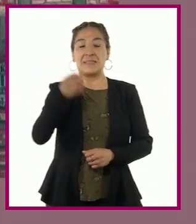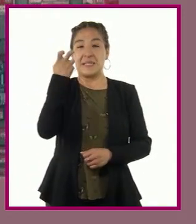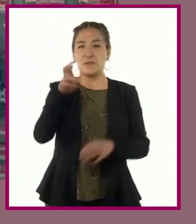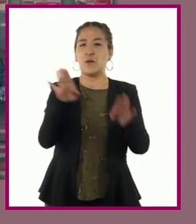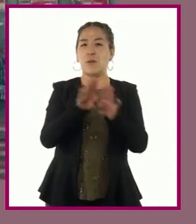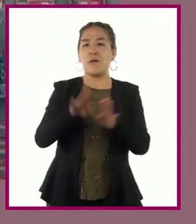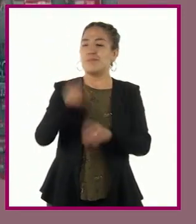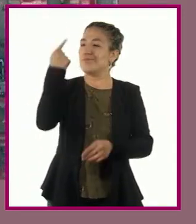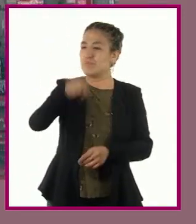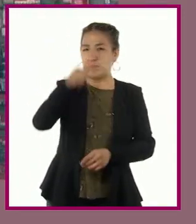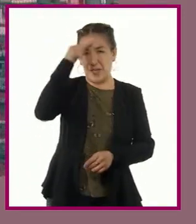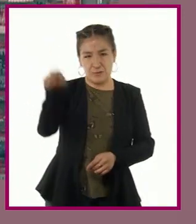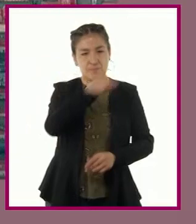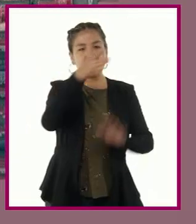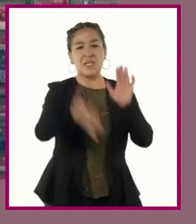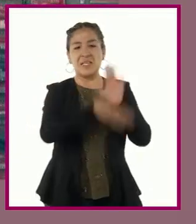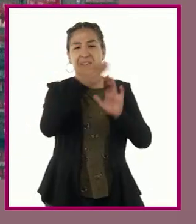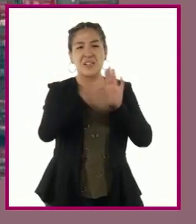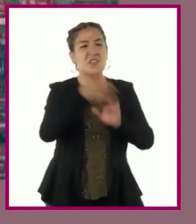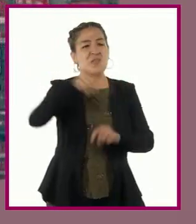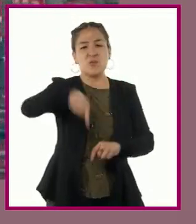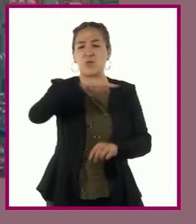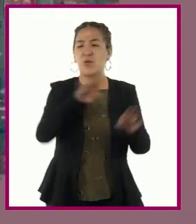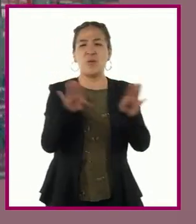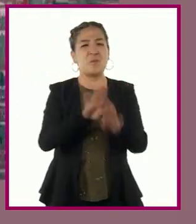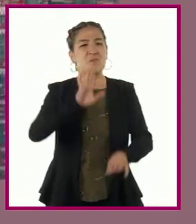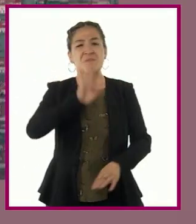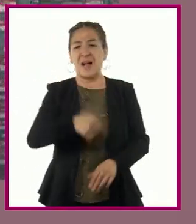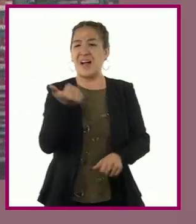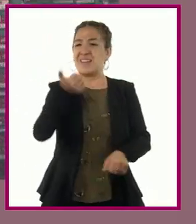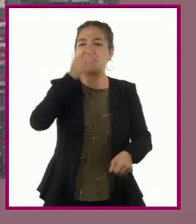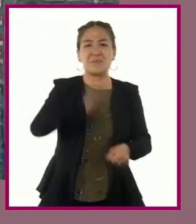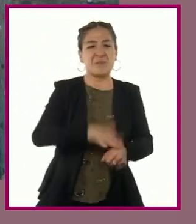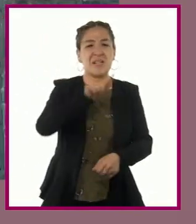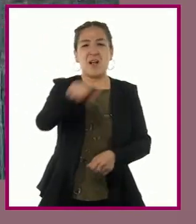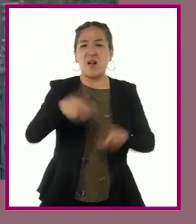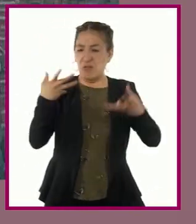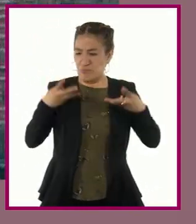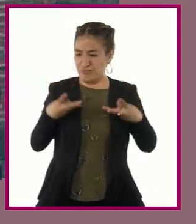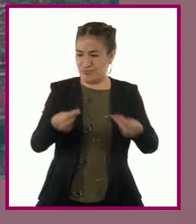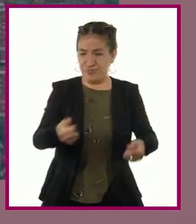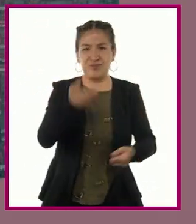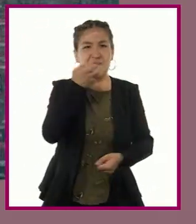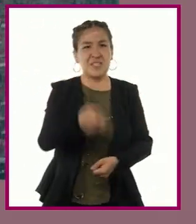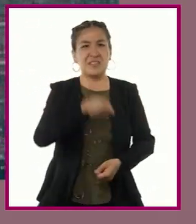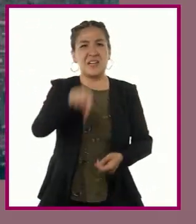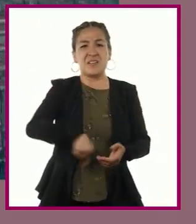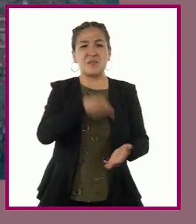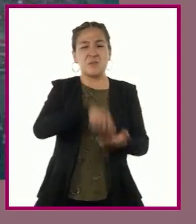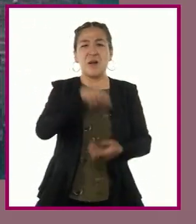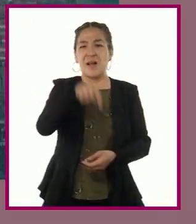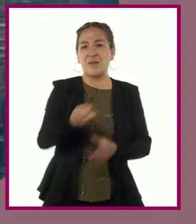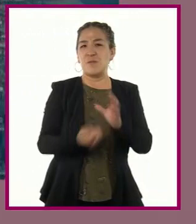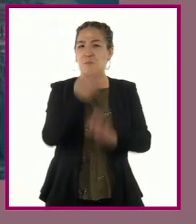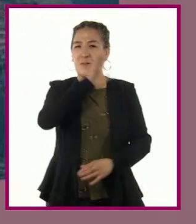para redimirse por su pésima administración y sus múltiples derroches en el gobierno de la Nueva España.